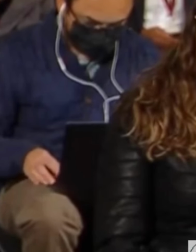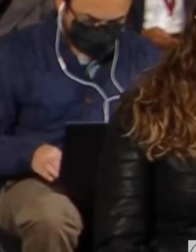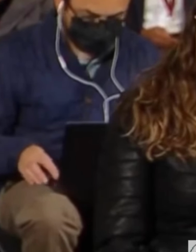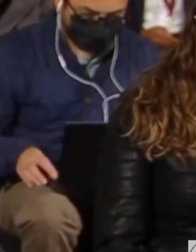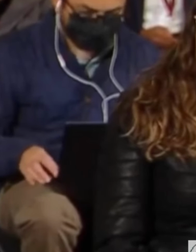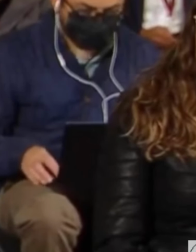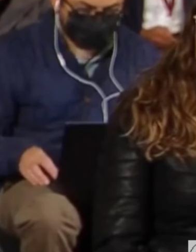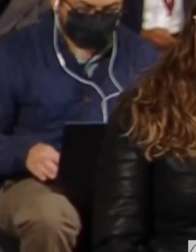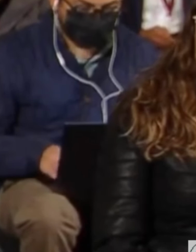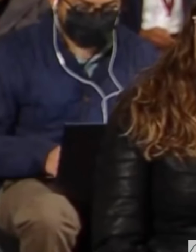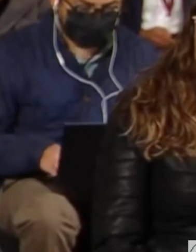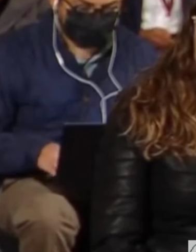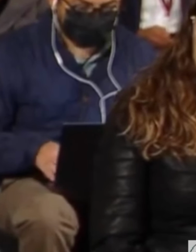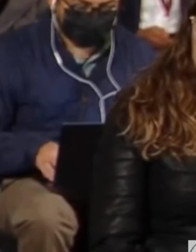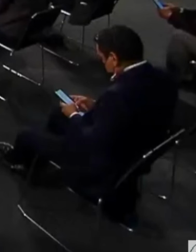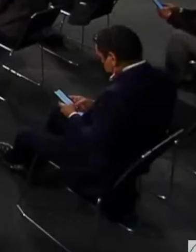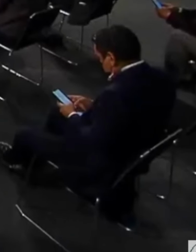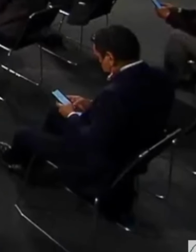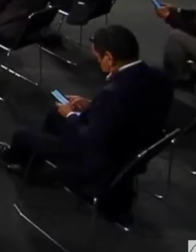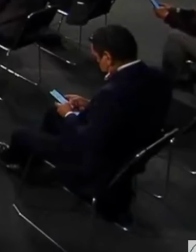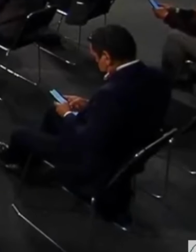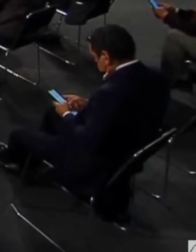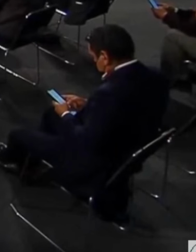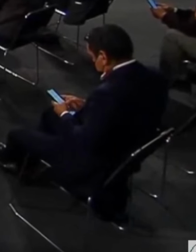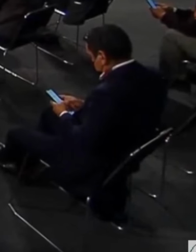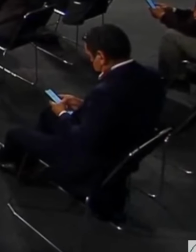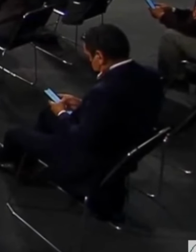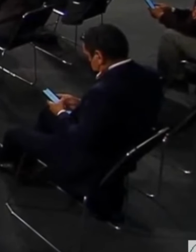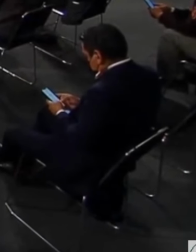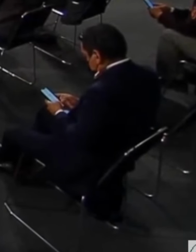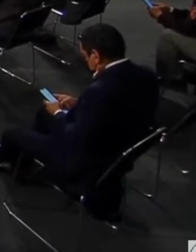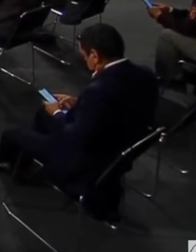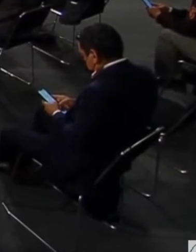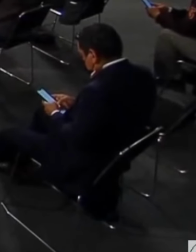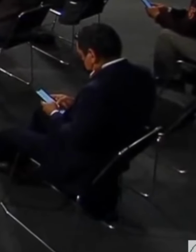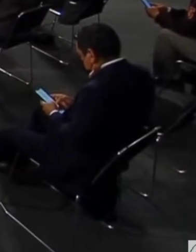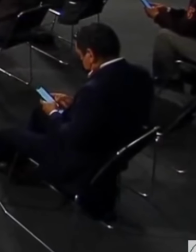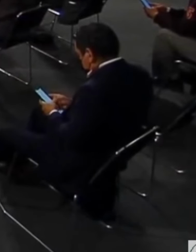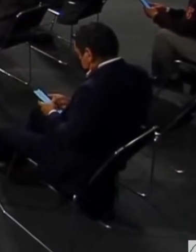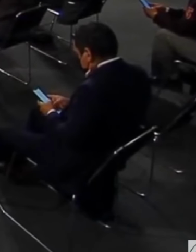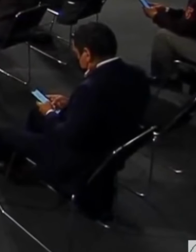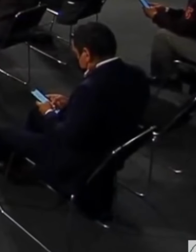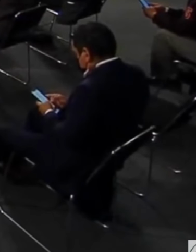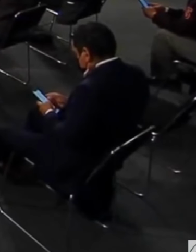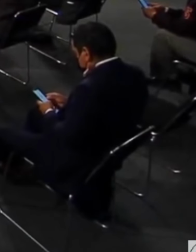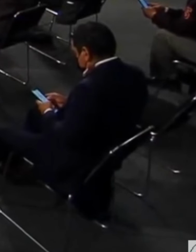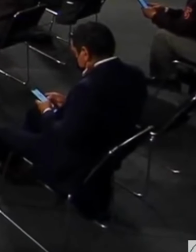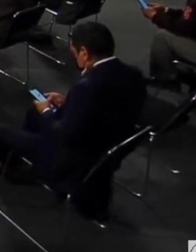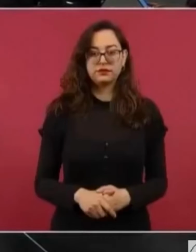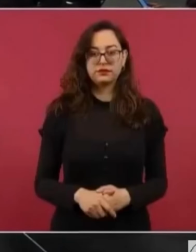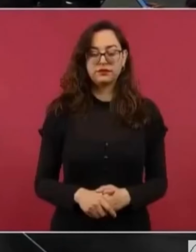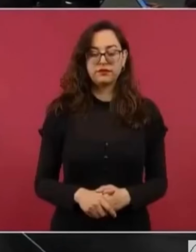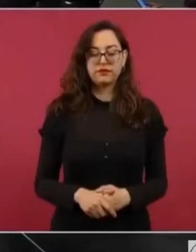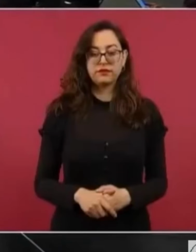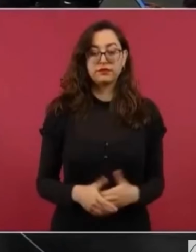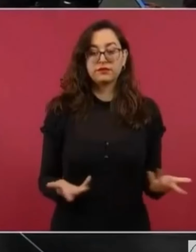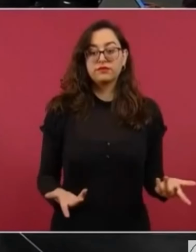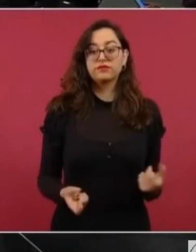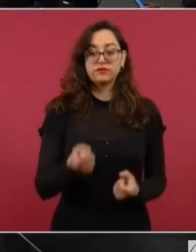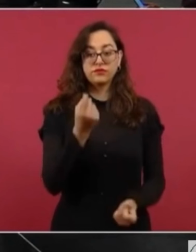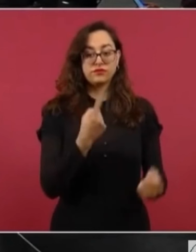que fueron nombrados durante estos sexenios anteriores, algunos por ser recomendados por personajes conservadores, defensores de